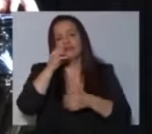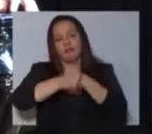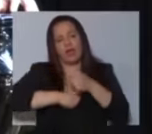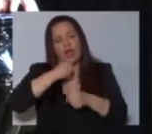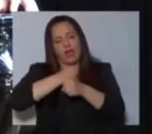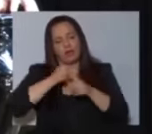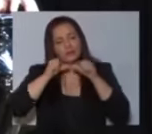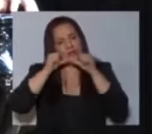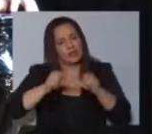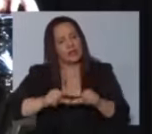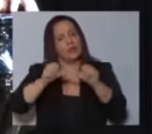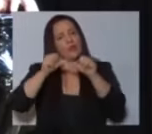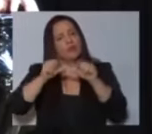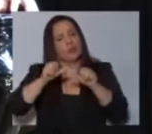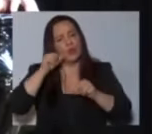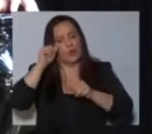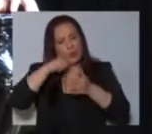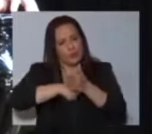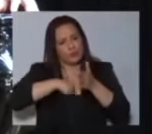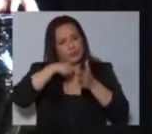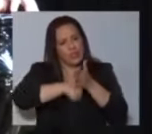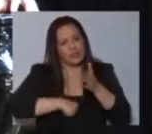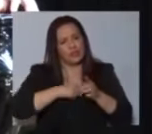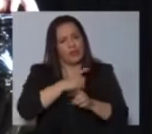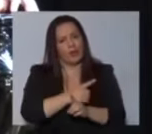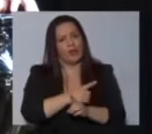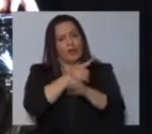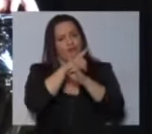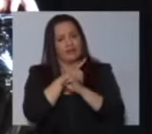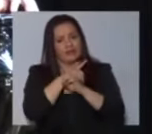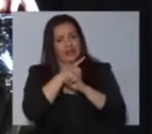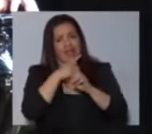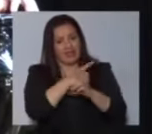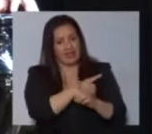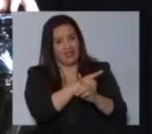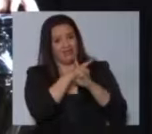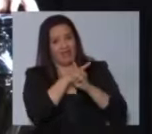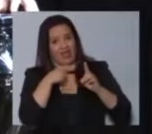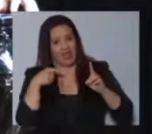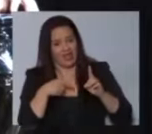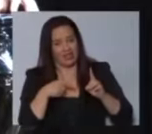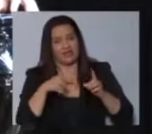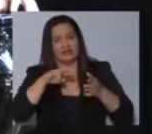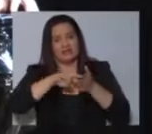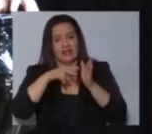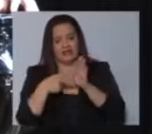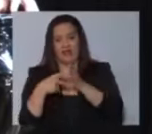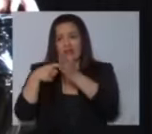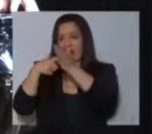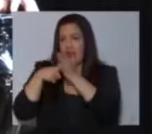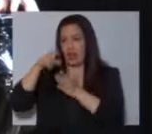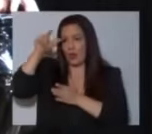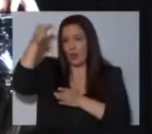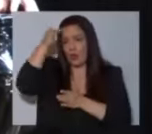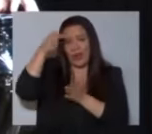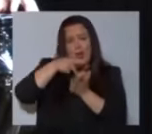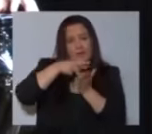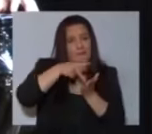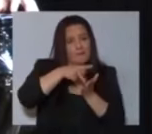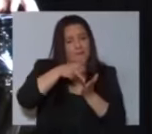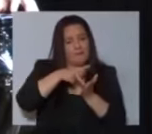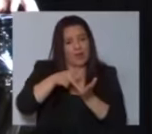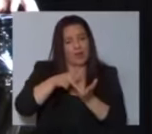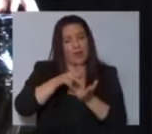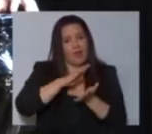su defensa, y esa defensa significa exigir al gobierno el pago efectivo de su deuda con la